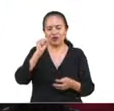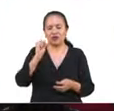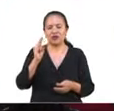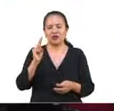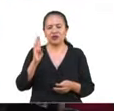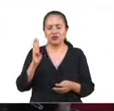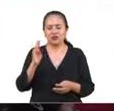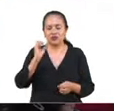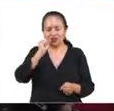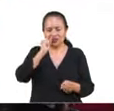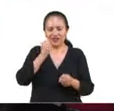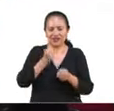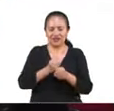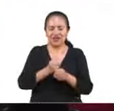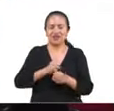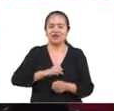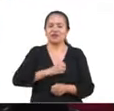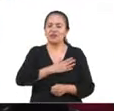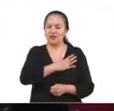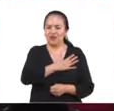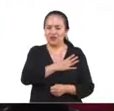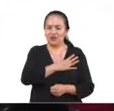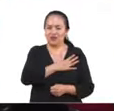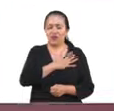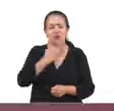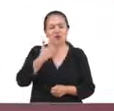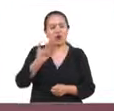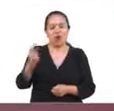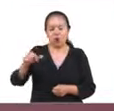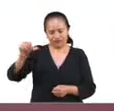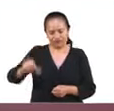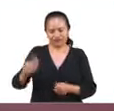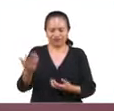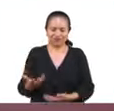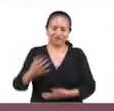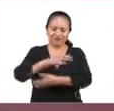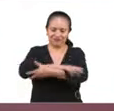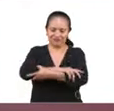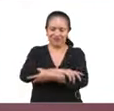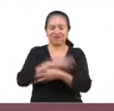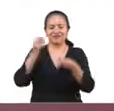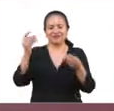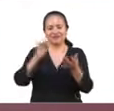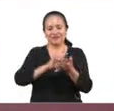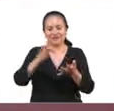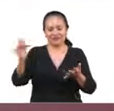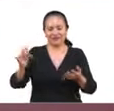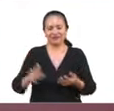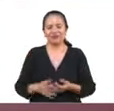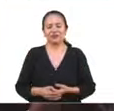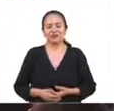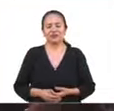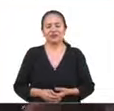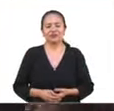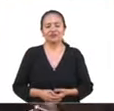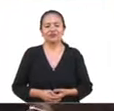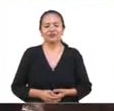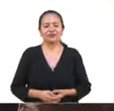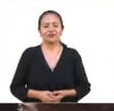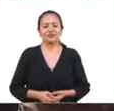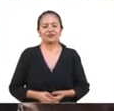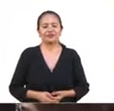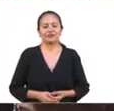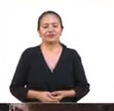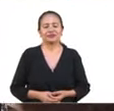de Bienestar, Rocío García, por su solidaria presencia en este evento. Muchas gracias, Rocío.